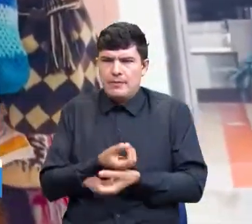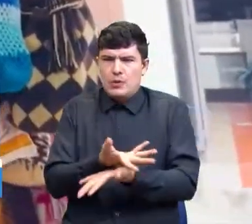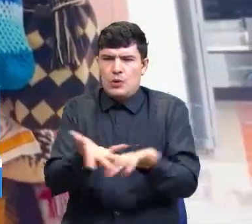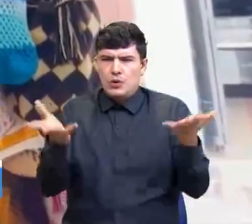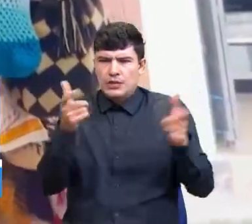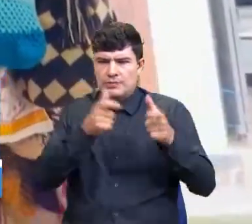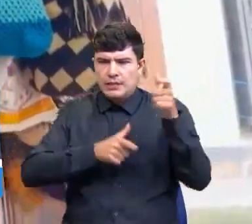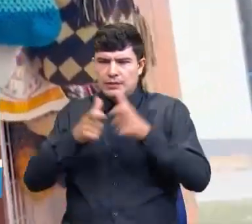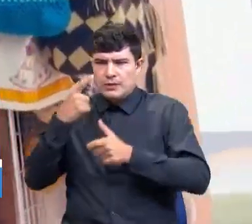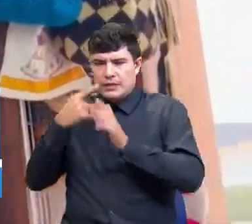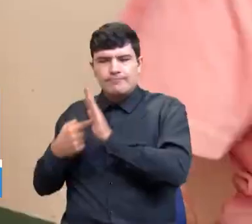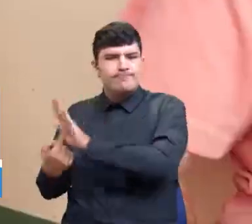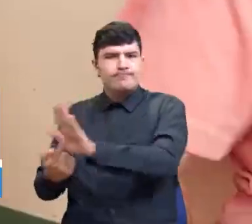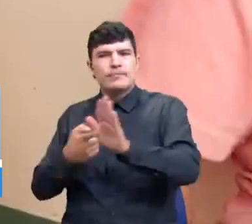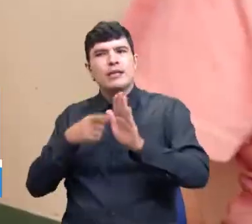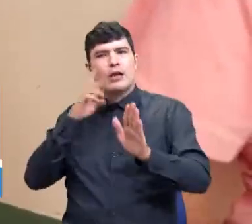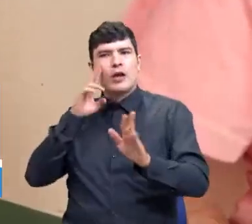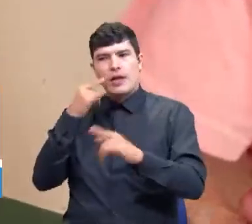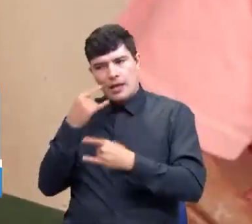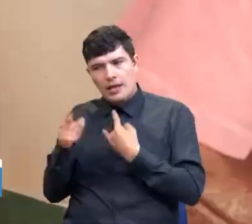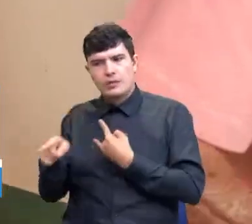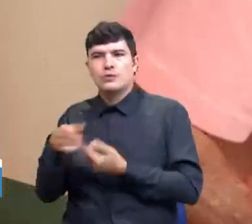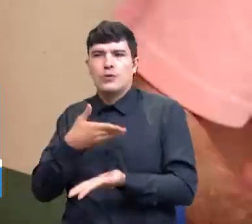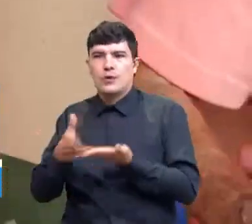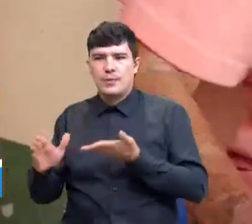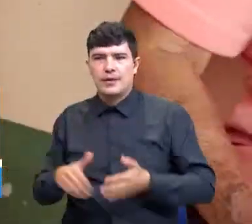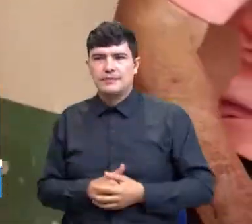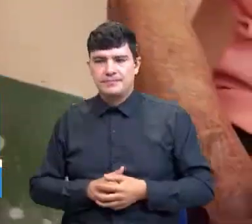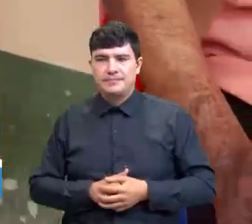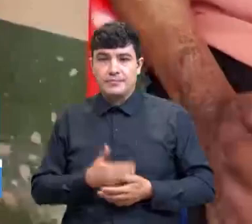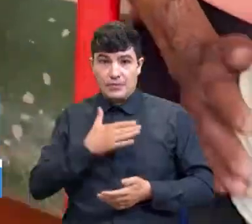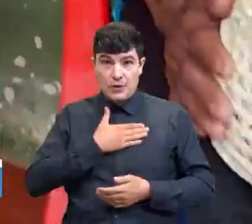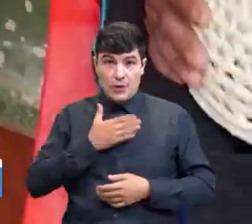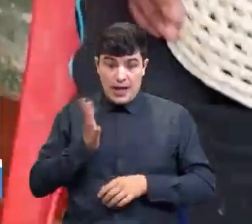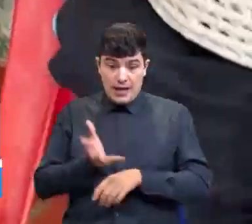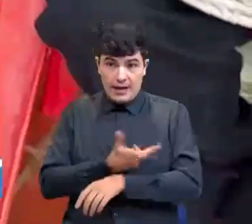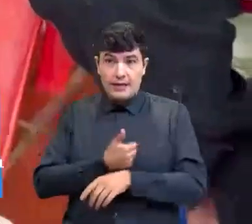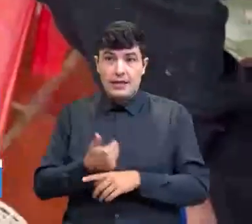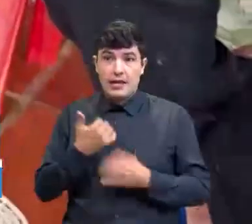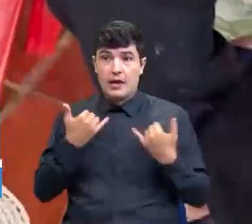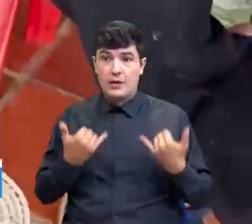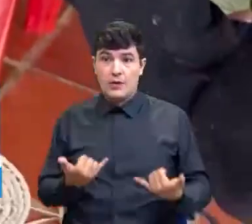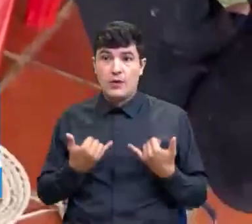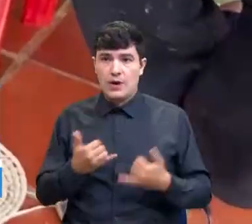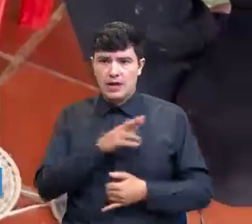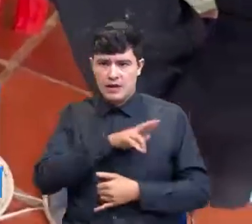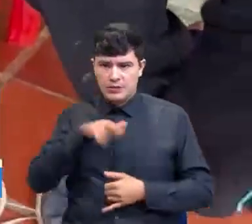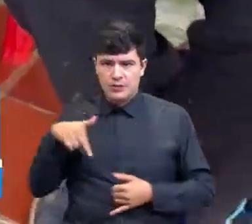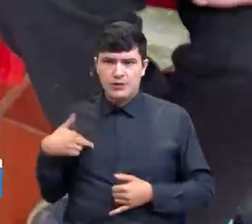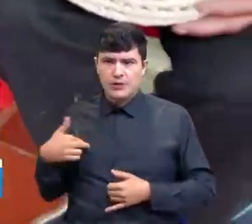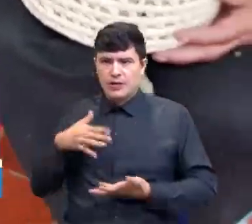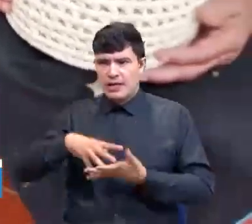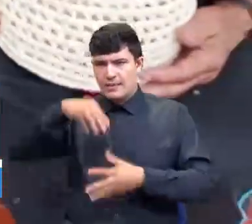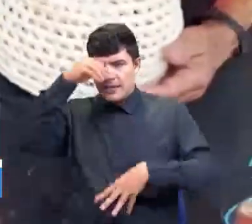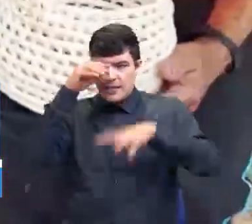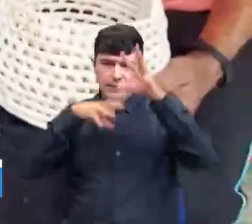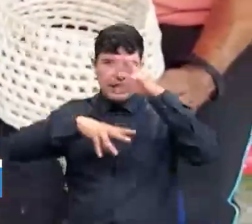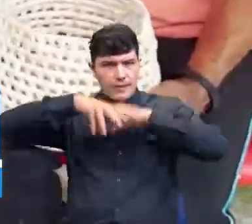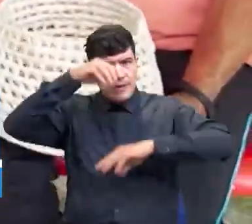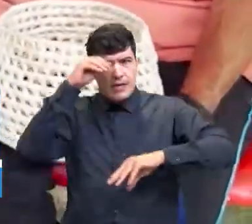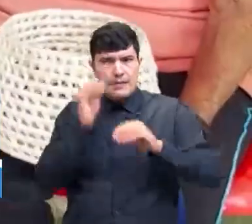vengan y los compren. Somos un grupo de artesanos los cuales estamos explorando nuestro territorio en donde